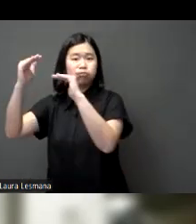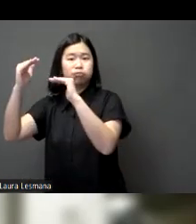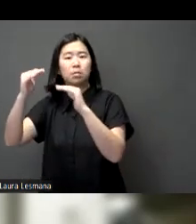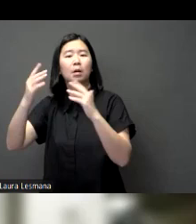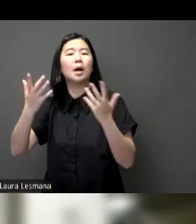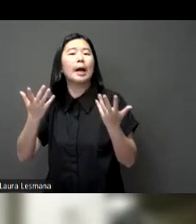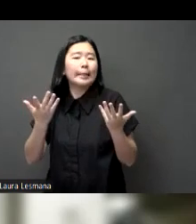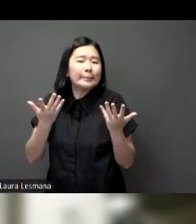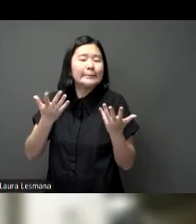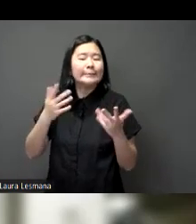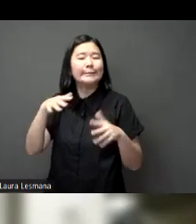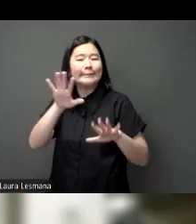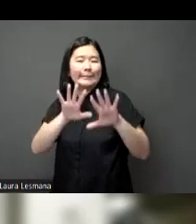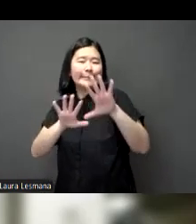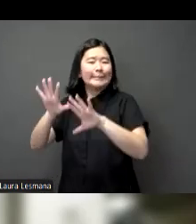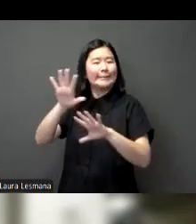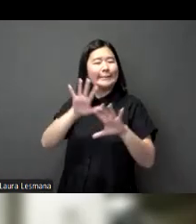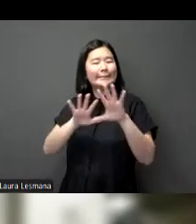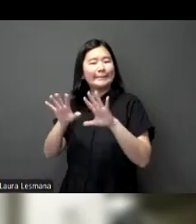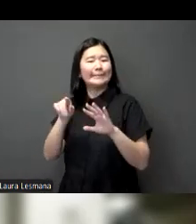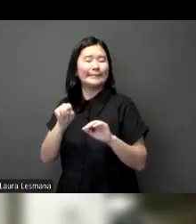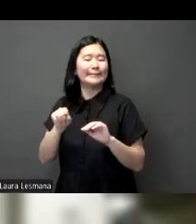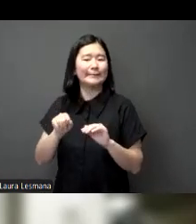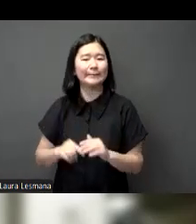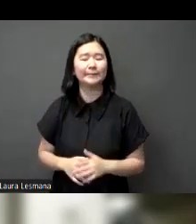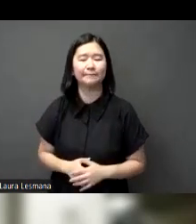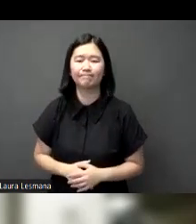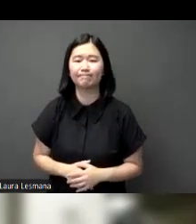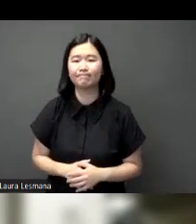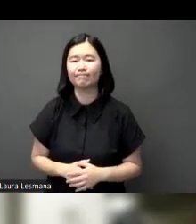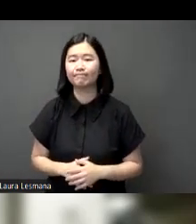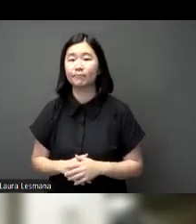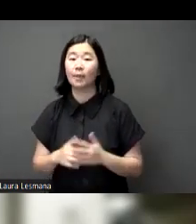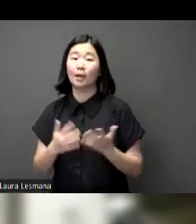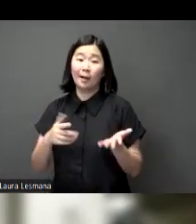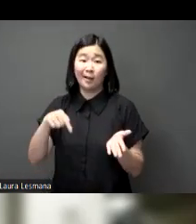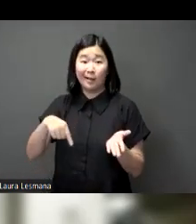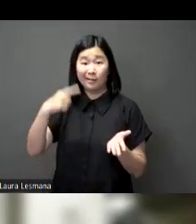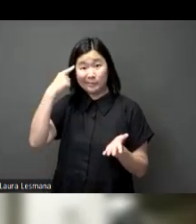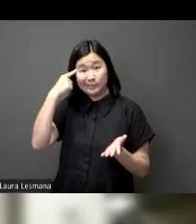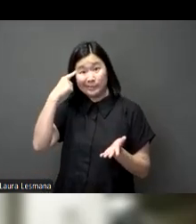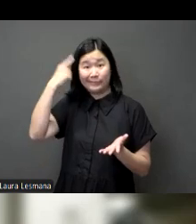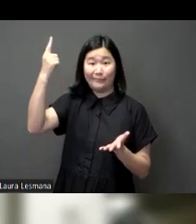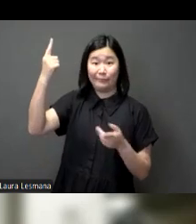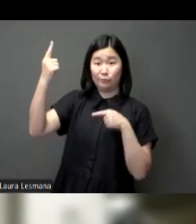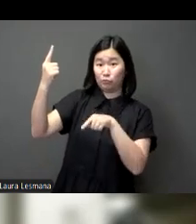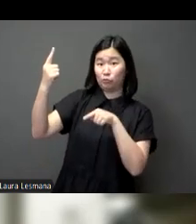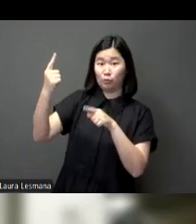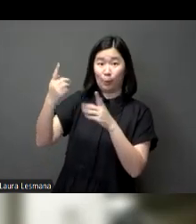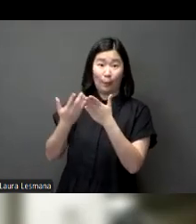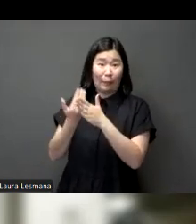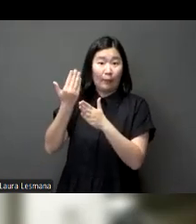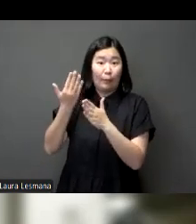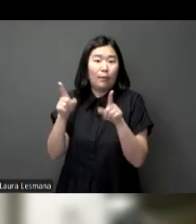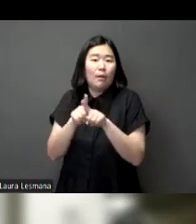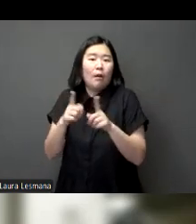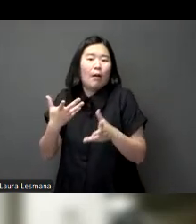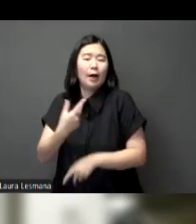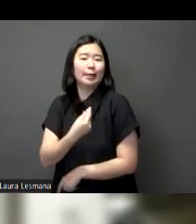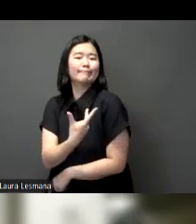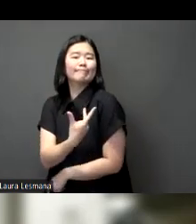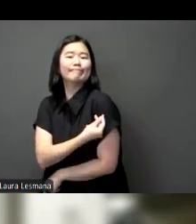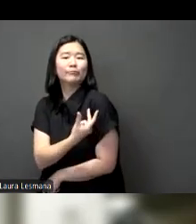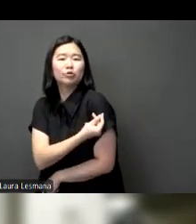distintas iniciativas nacionales y Chile es uno de los países pioneros en este sentido, que tiene una larga trayectoria en el abordaje de cáncer